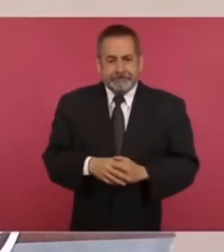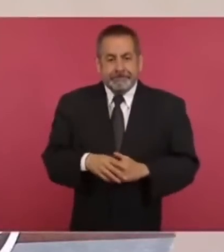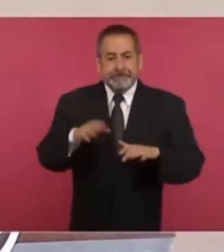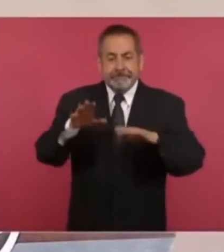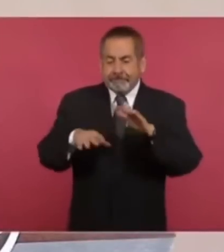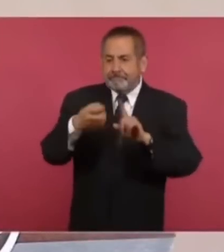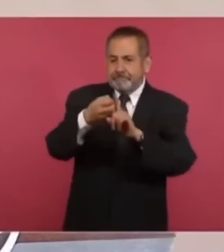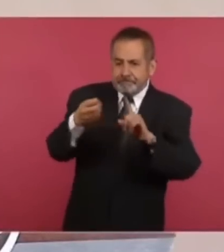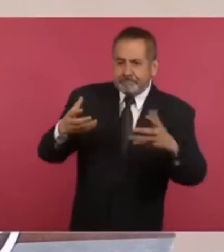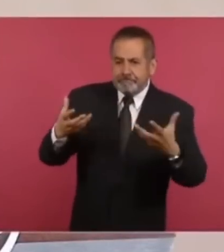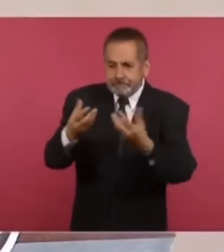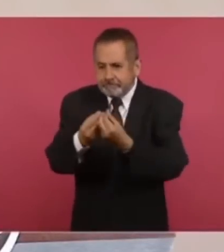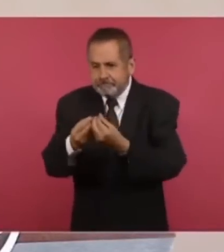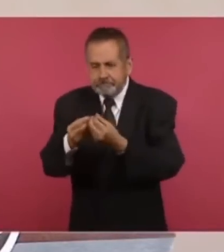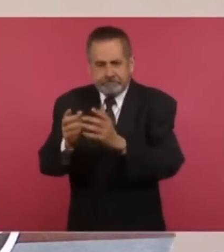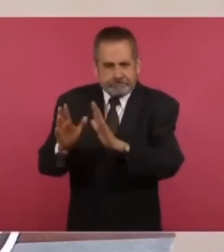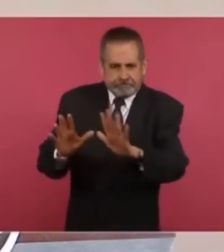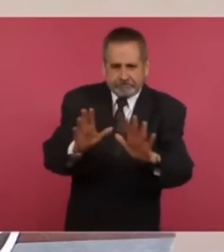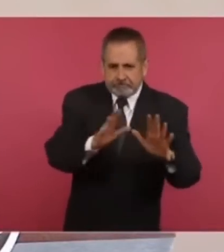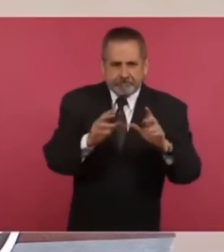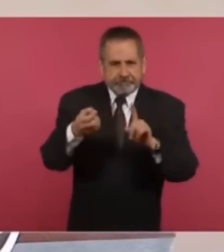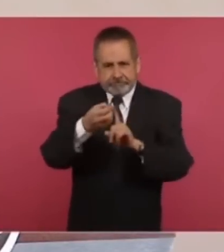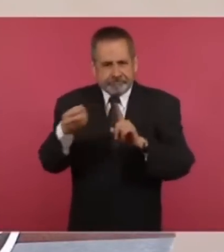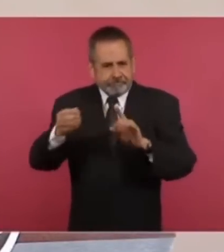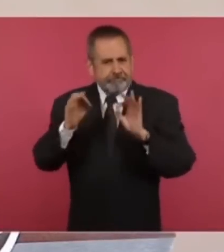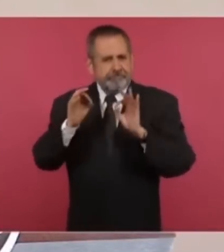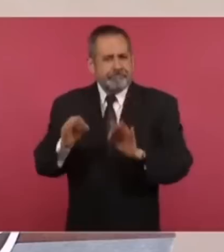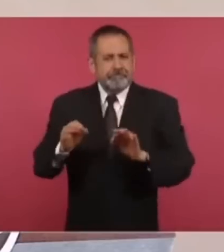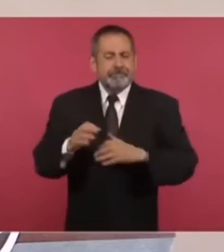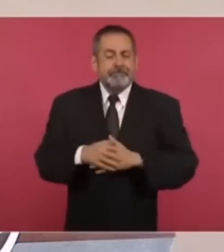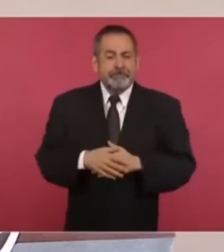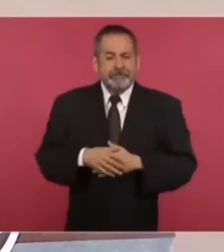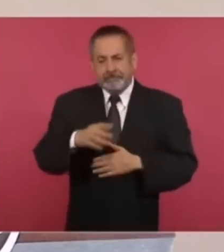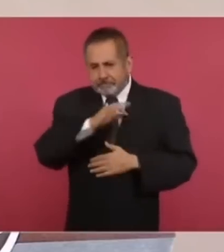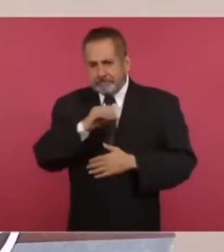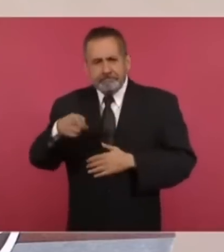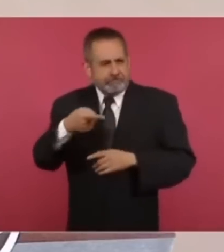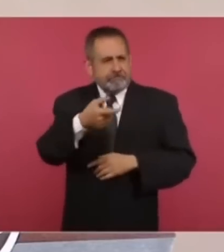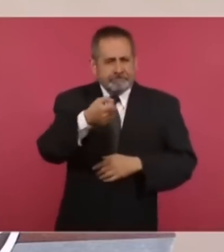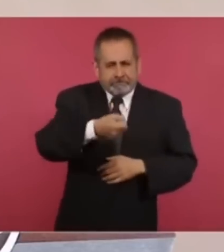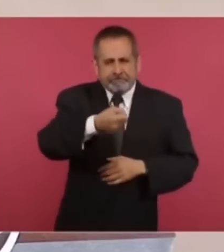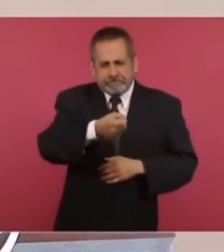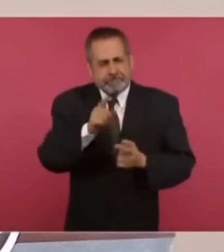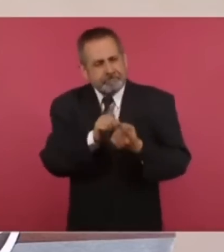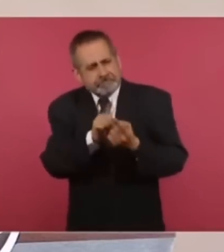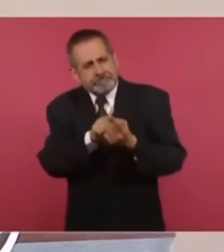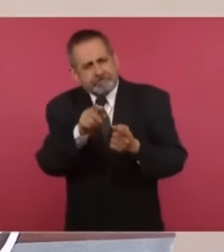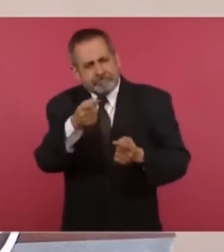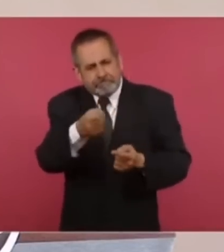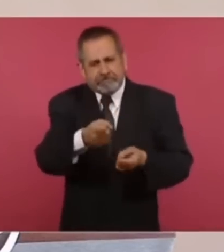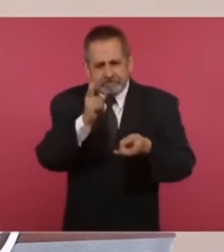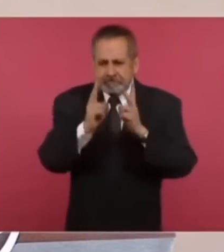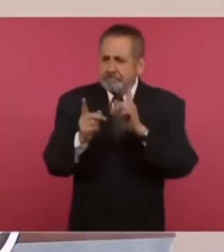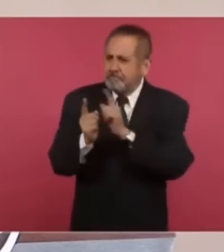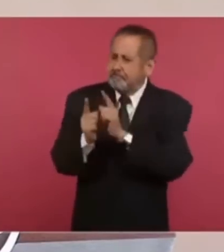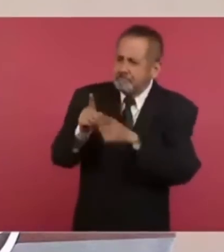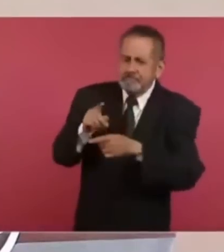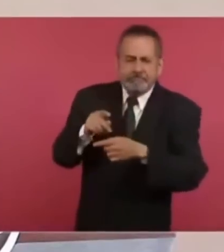estamos organizándolos para que lo puedan saludar, para que pueda